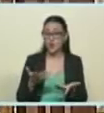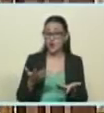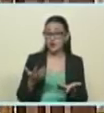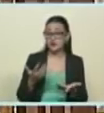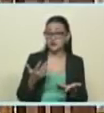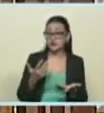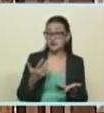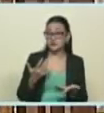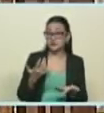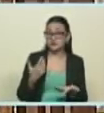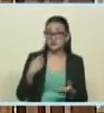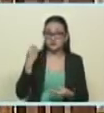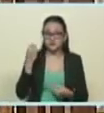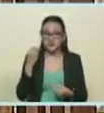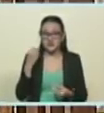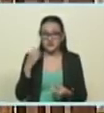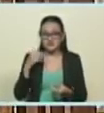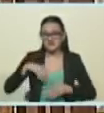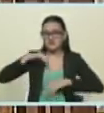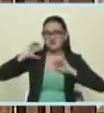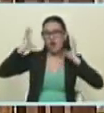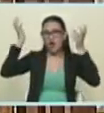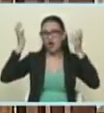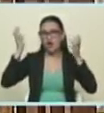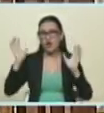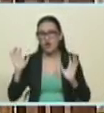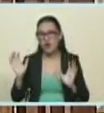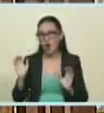forma. Otros sí.